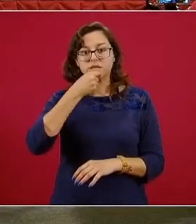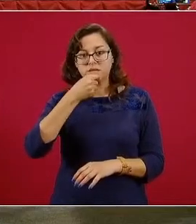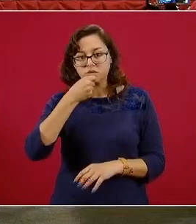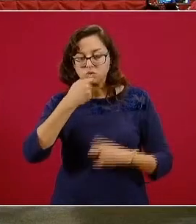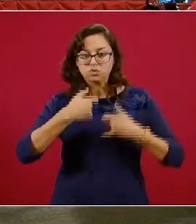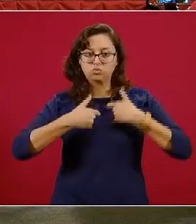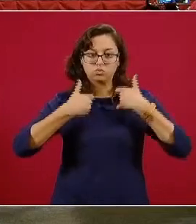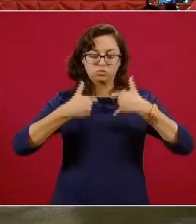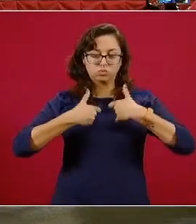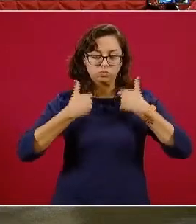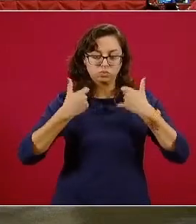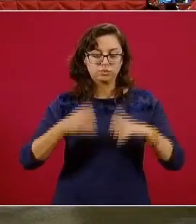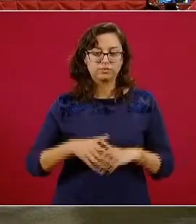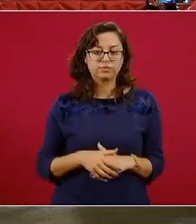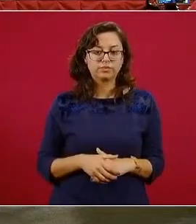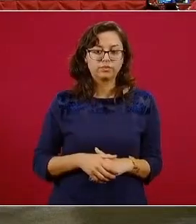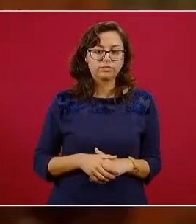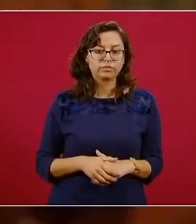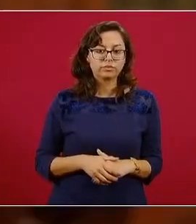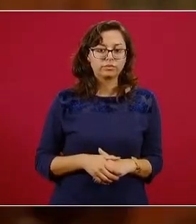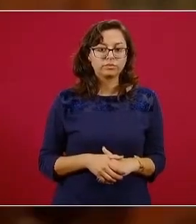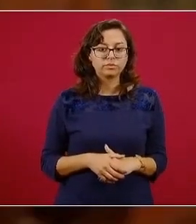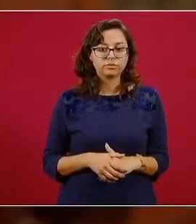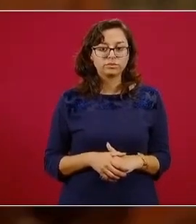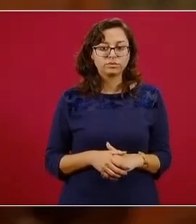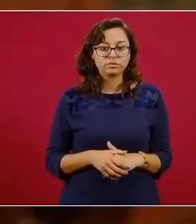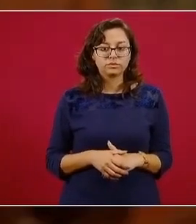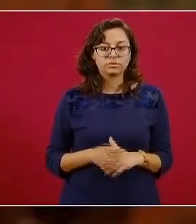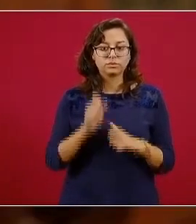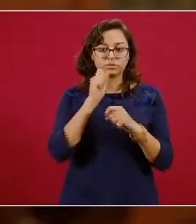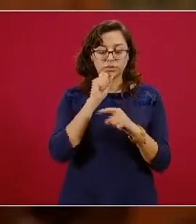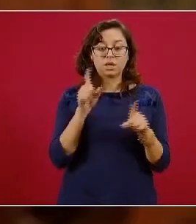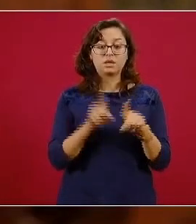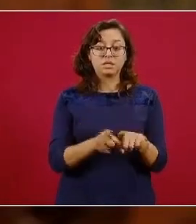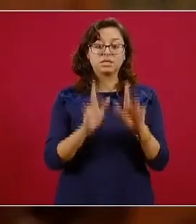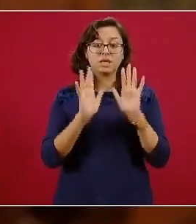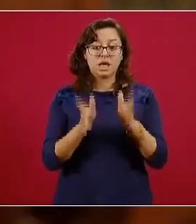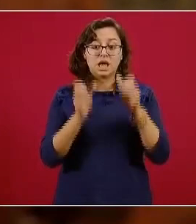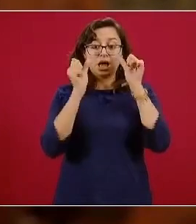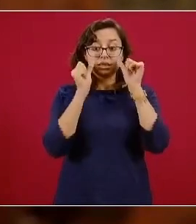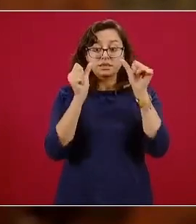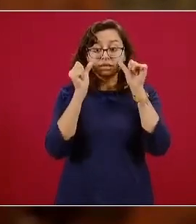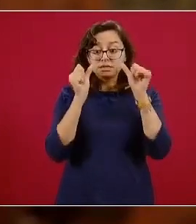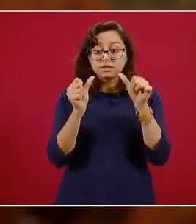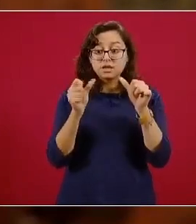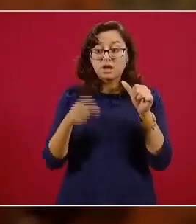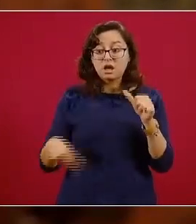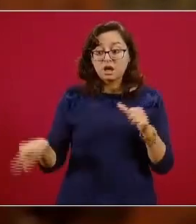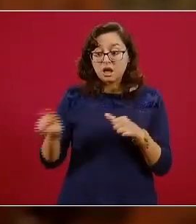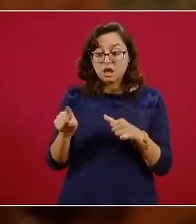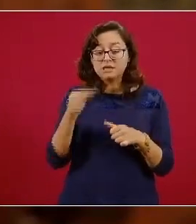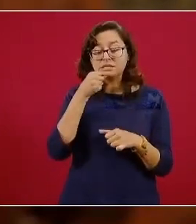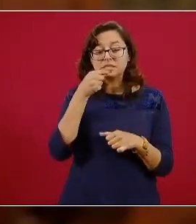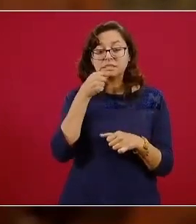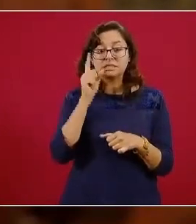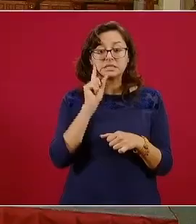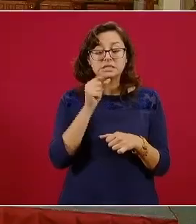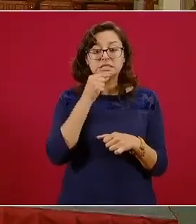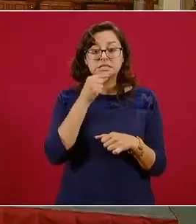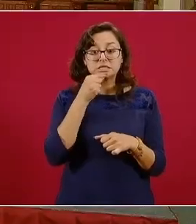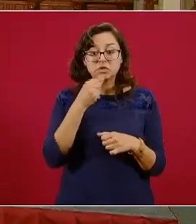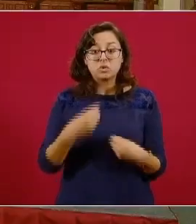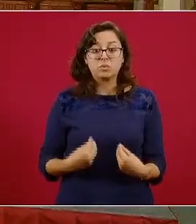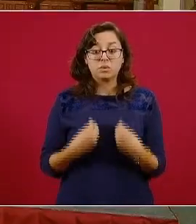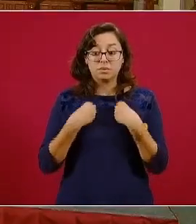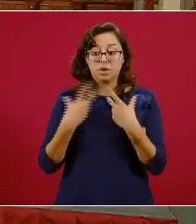y adolescentes. Gracias a ello también se han atendido los reportes de posible maltrato hacia las niñas o niños que viven